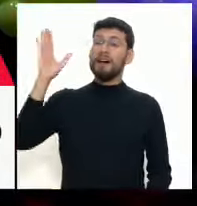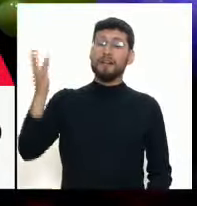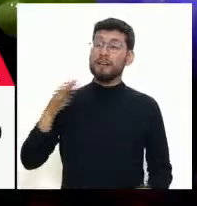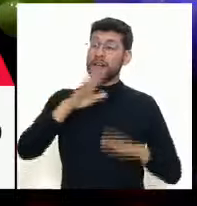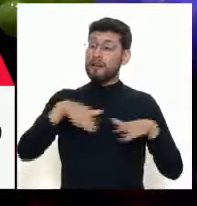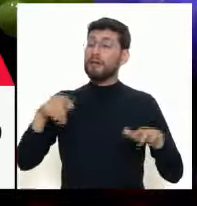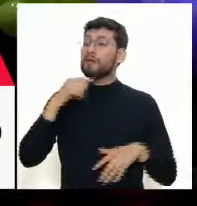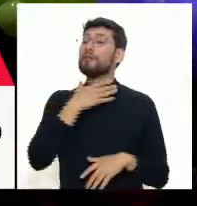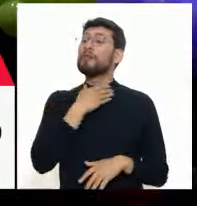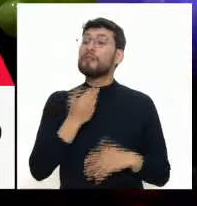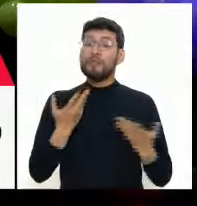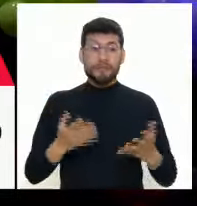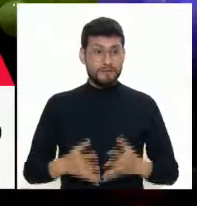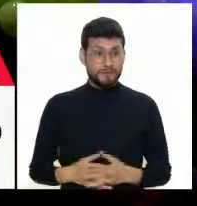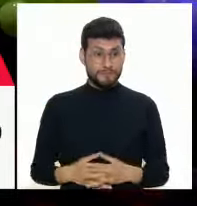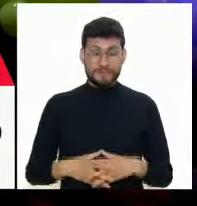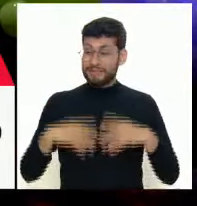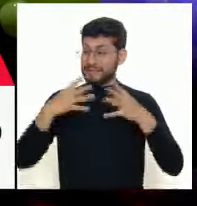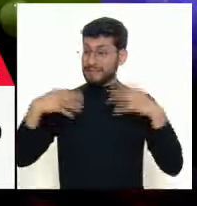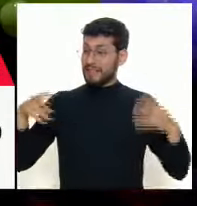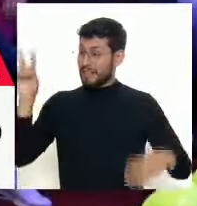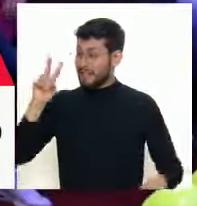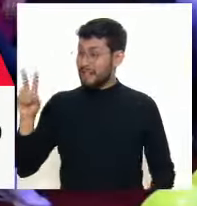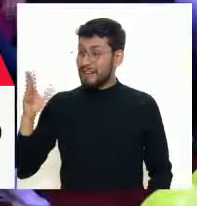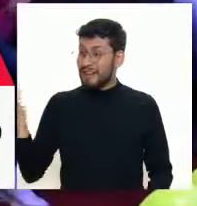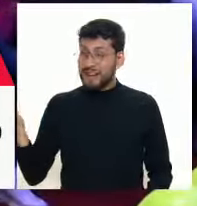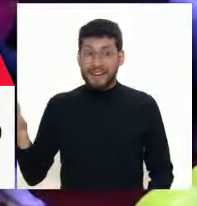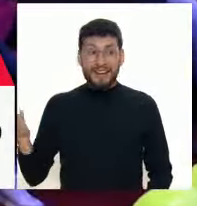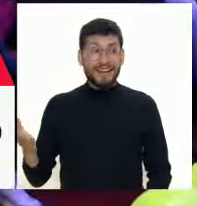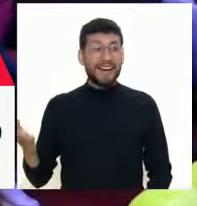el niño o niña que le gusta los tallarines verdes.